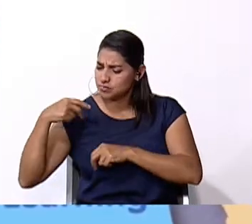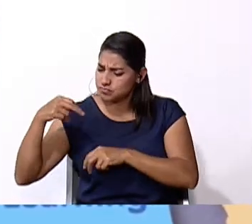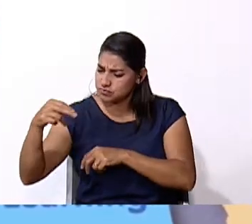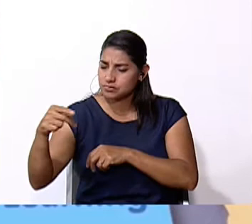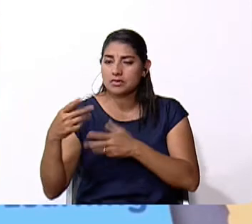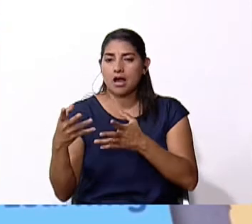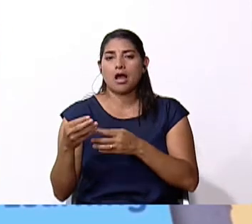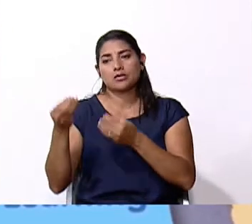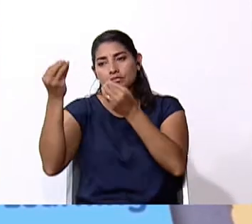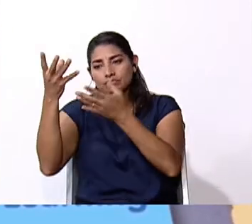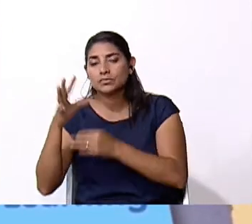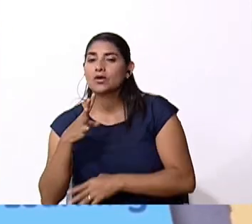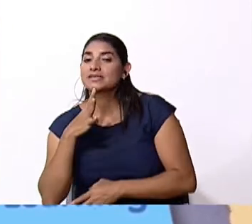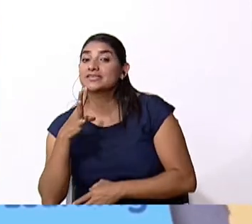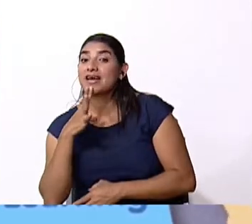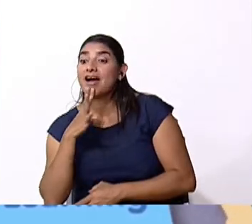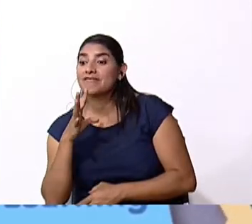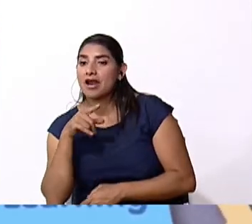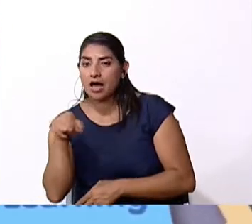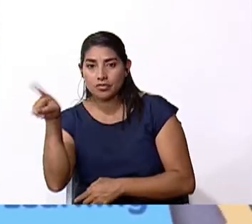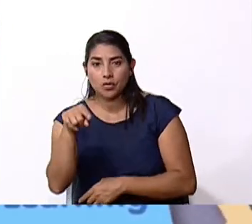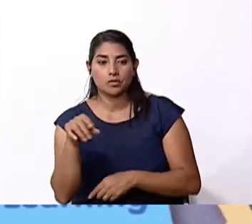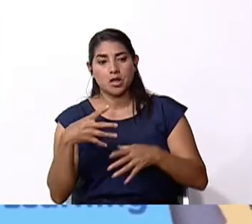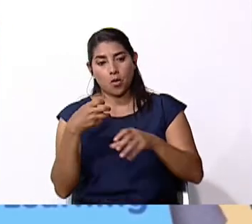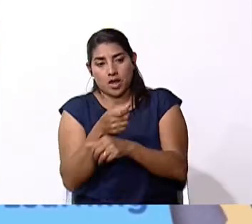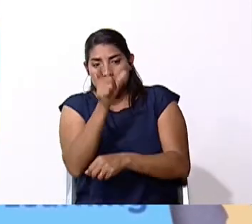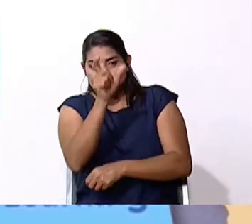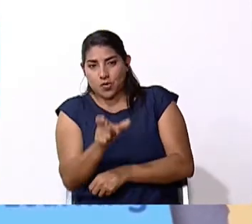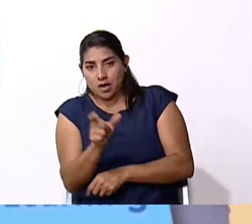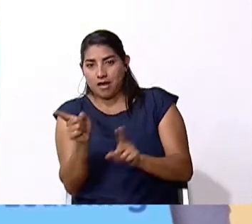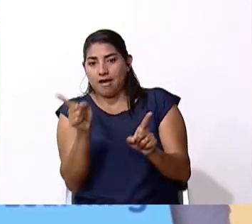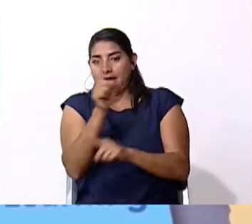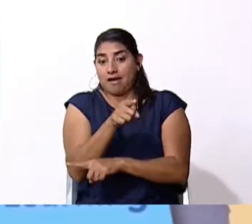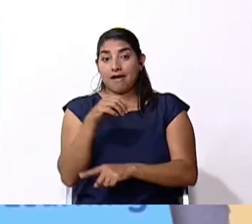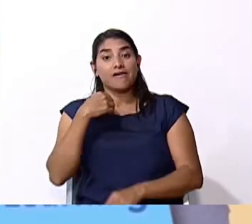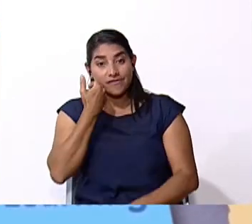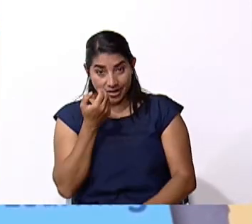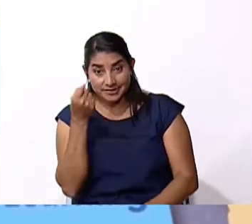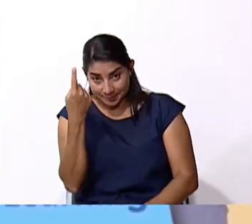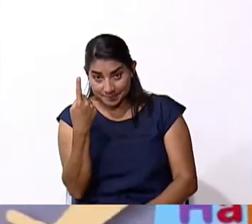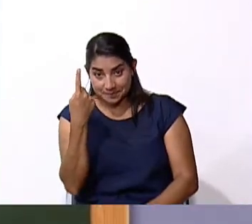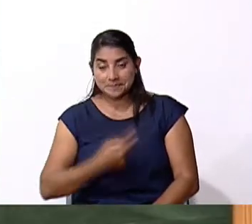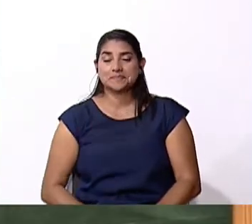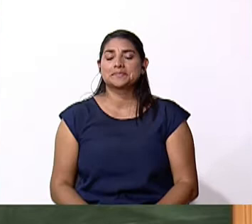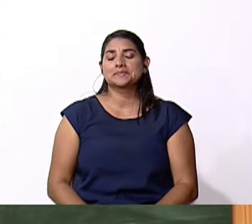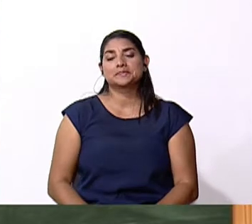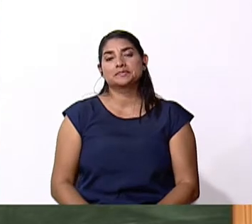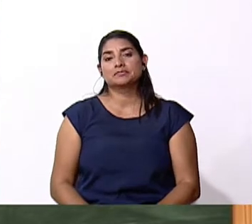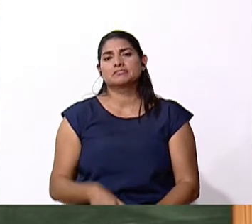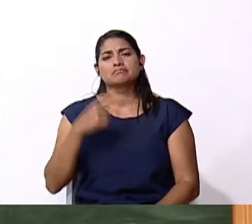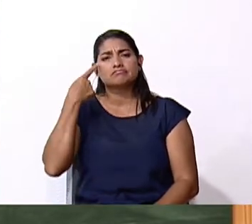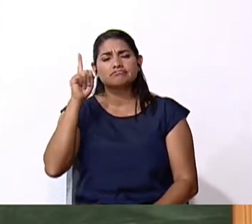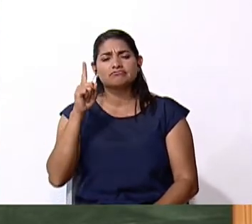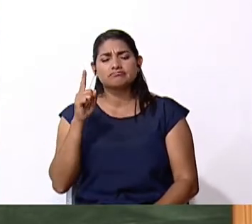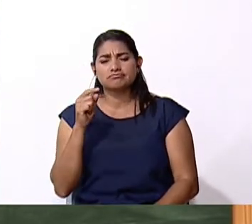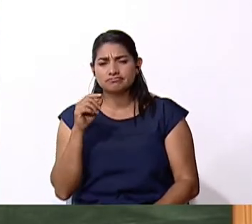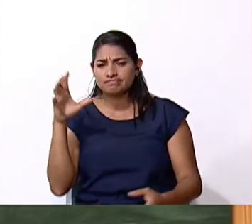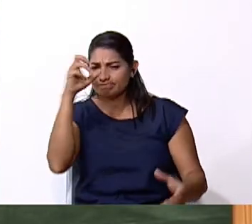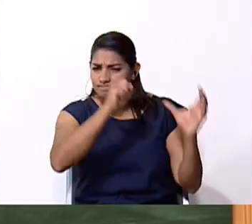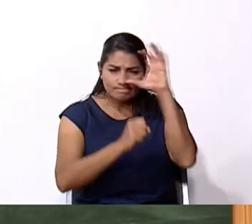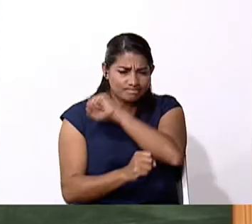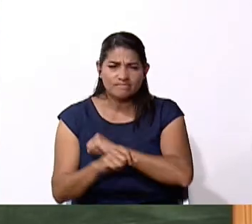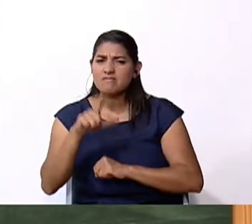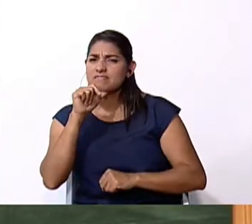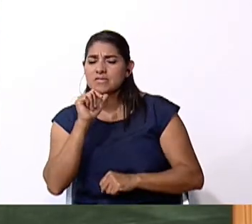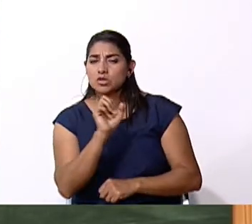predicado, porque esa es la acción que realiza el sujeto. Es fácil, ¿eh? Para averiguar cuál es el sujeto